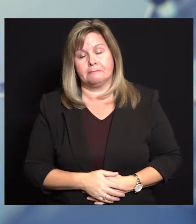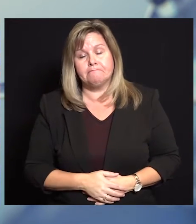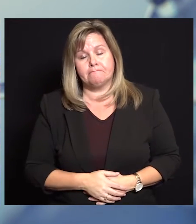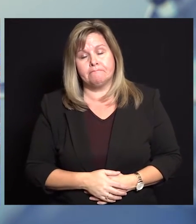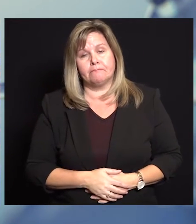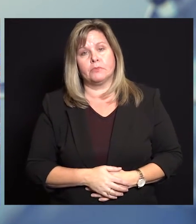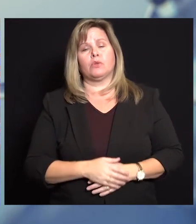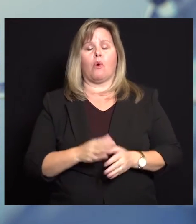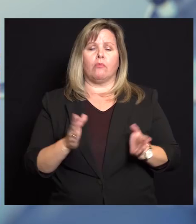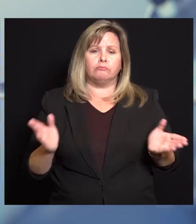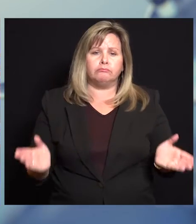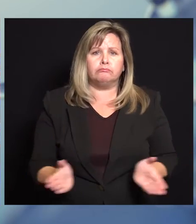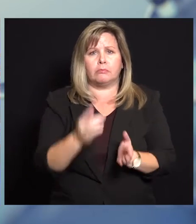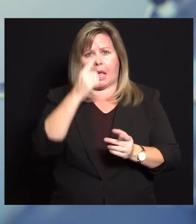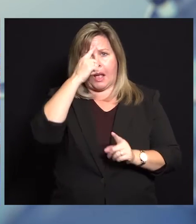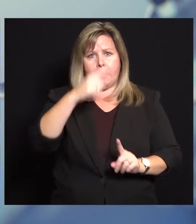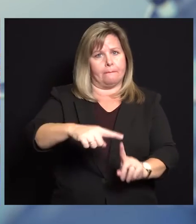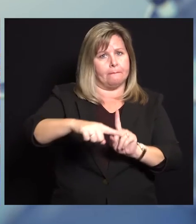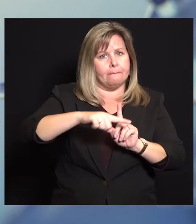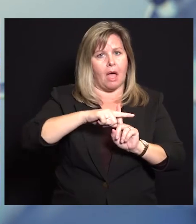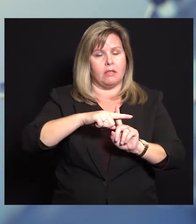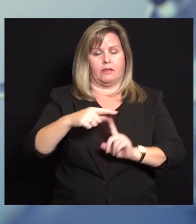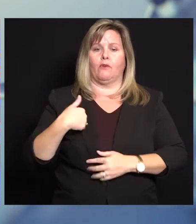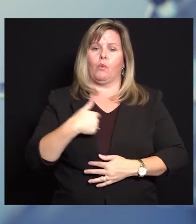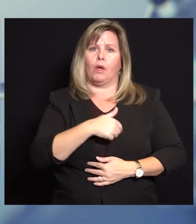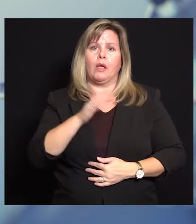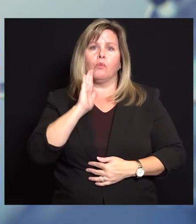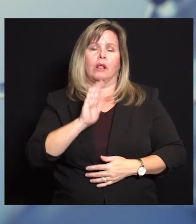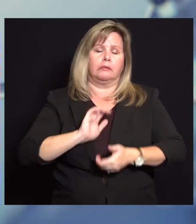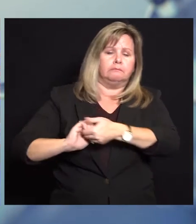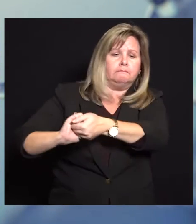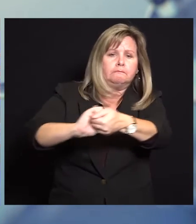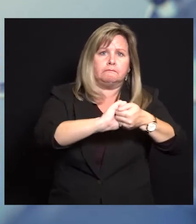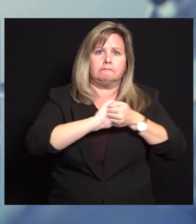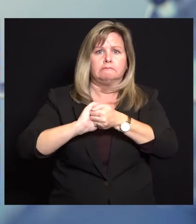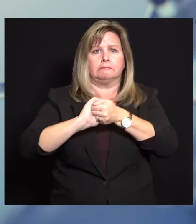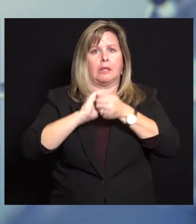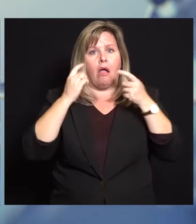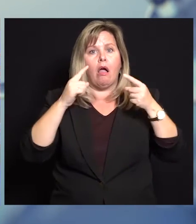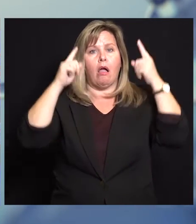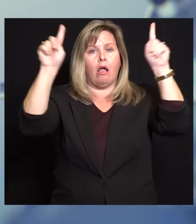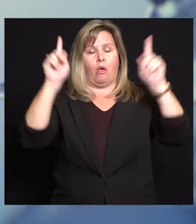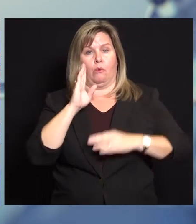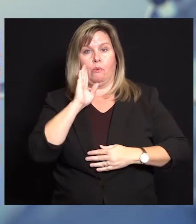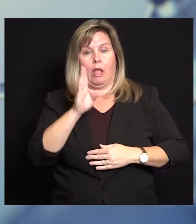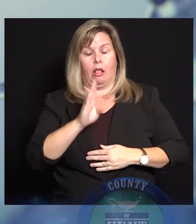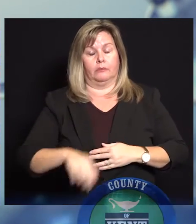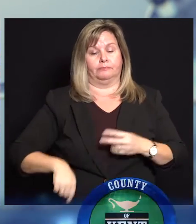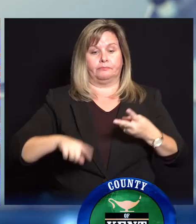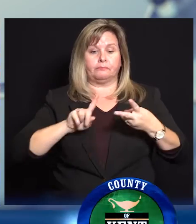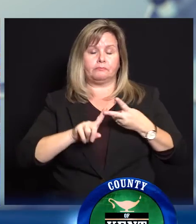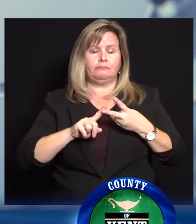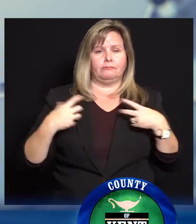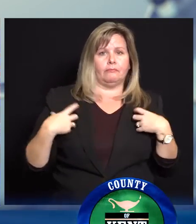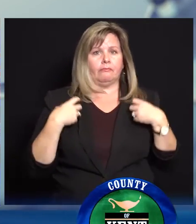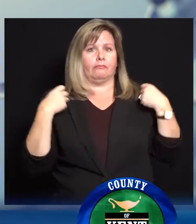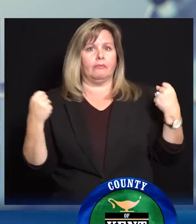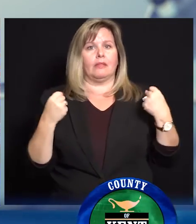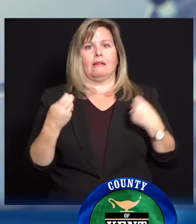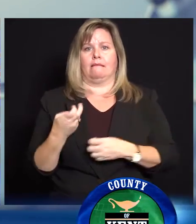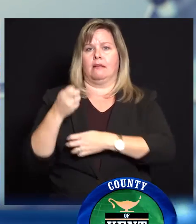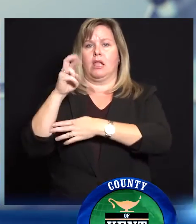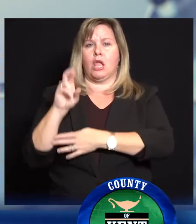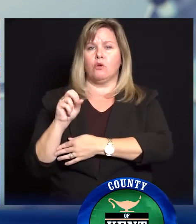armas vamos a ir a la ofensiva contra este enemigo y conducirlo desde el campo y ahora les animo por